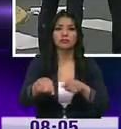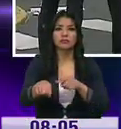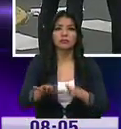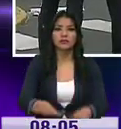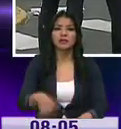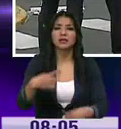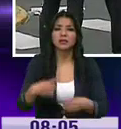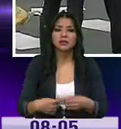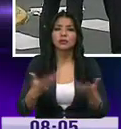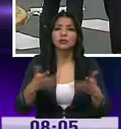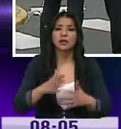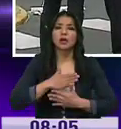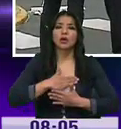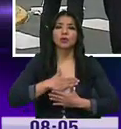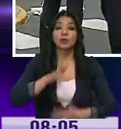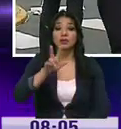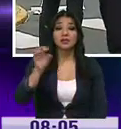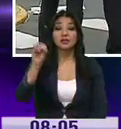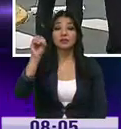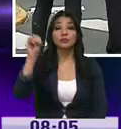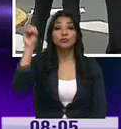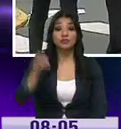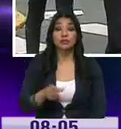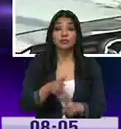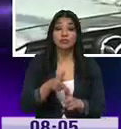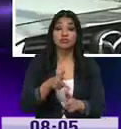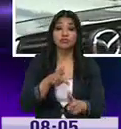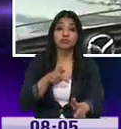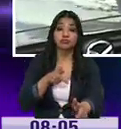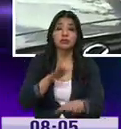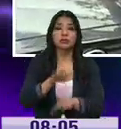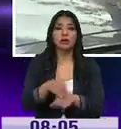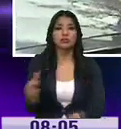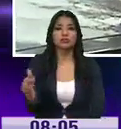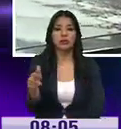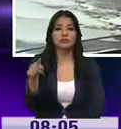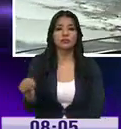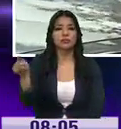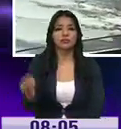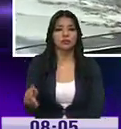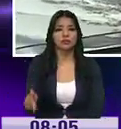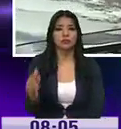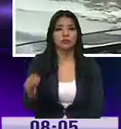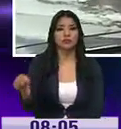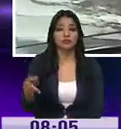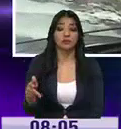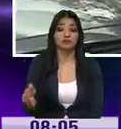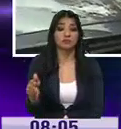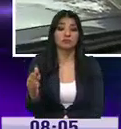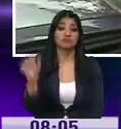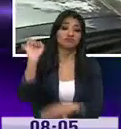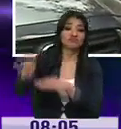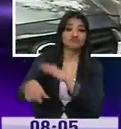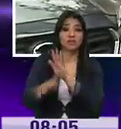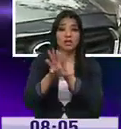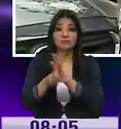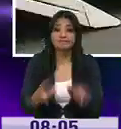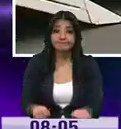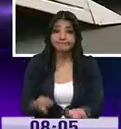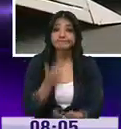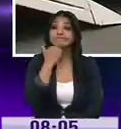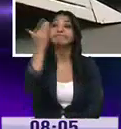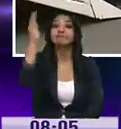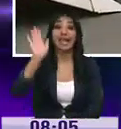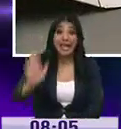ciudad. El 30% de este caótico tráfico es producido por este tipo de personas que se parquean donde les da la